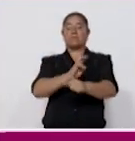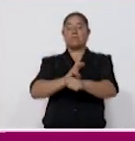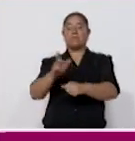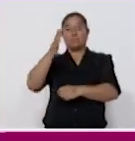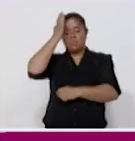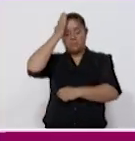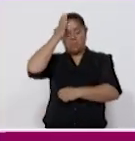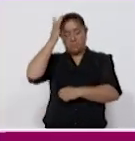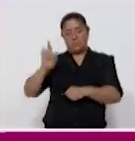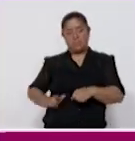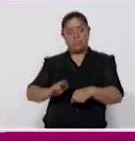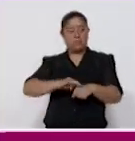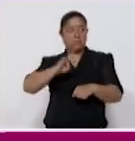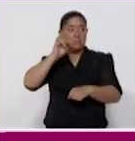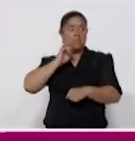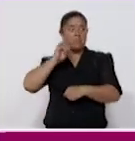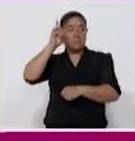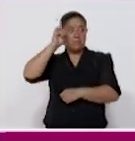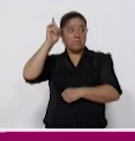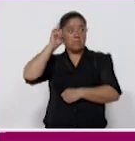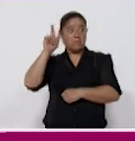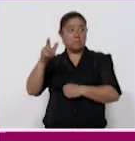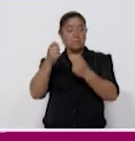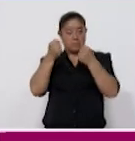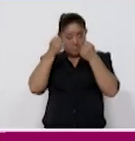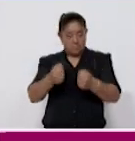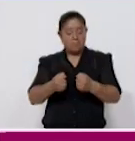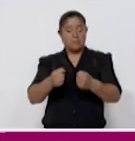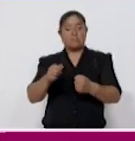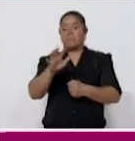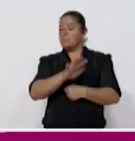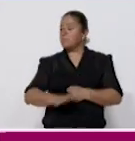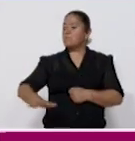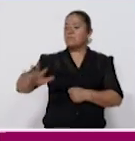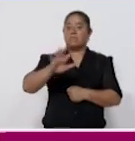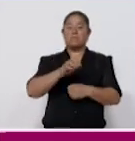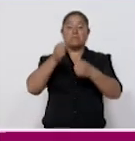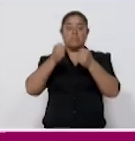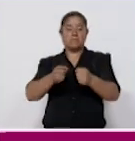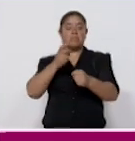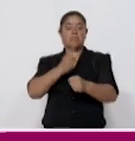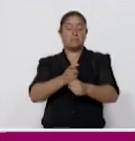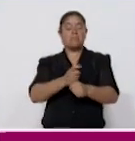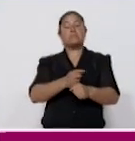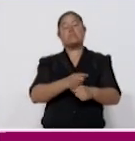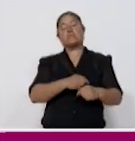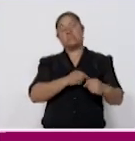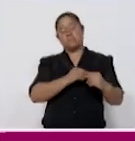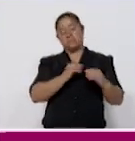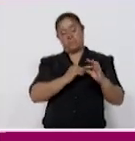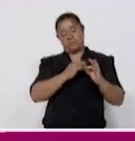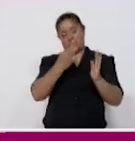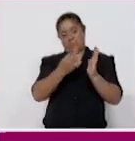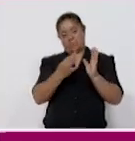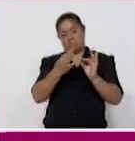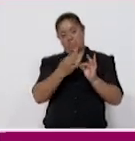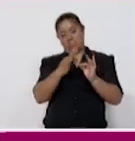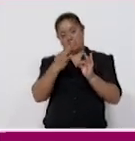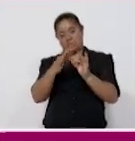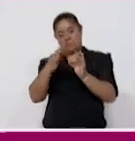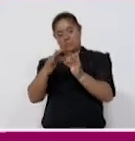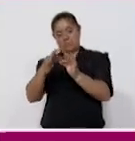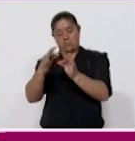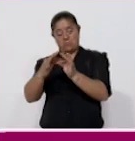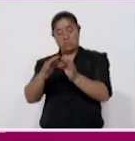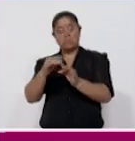encabeza la gobernadora Lorena Cuellar han garantizado todas las medidas de seguridad y protocolos para asegurar una experiencia